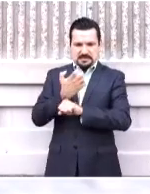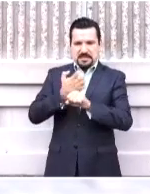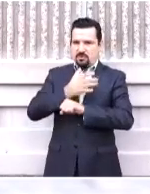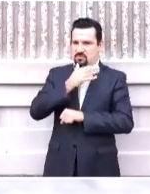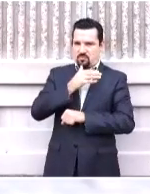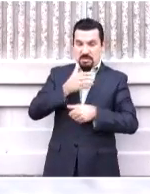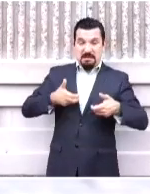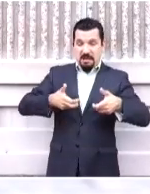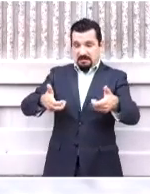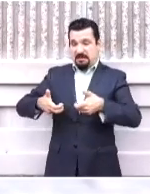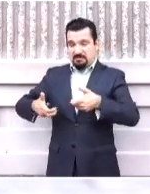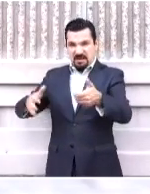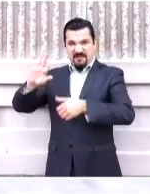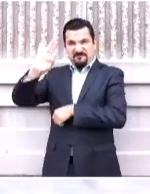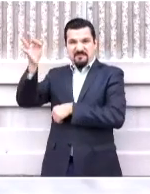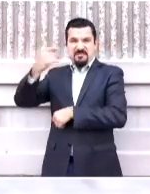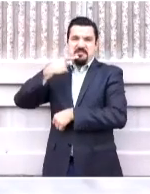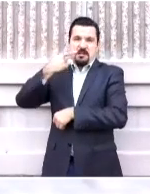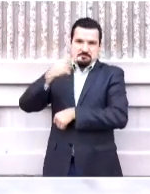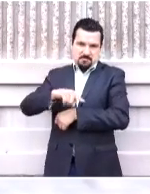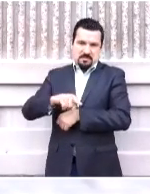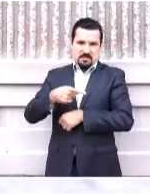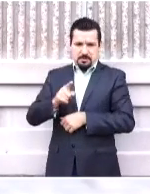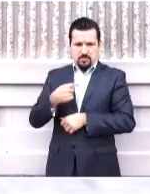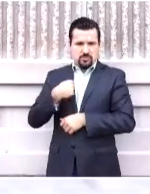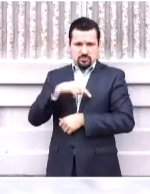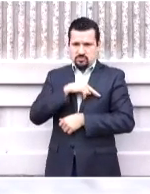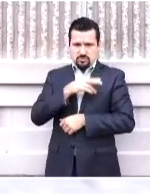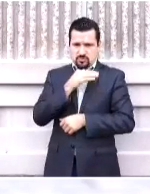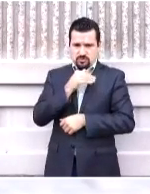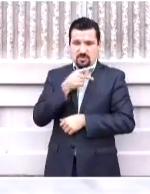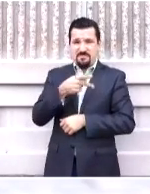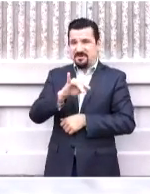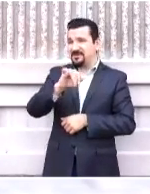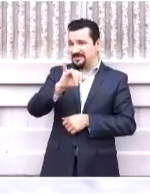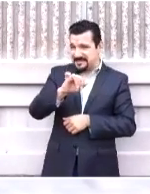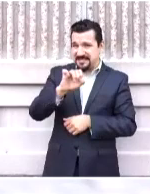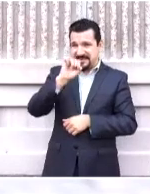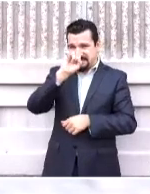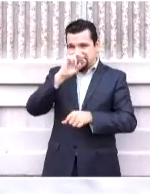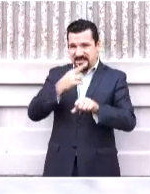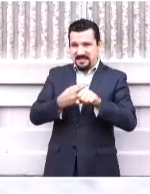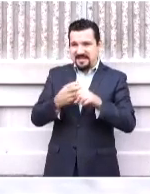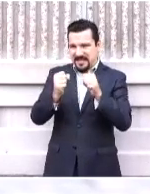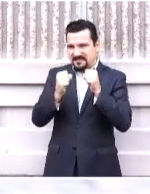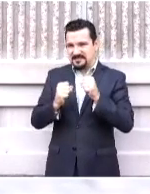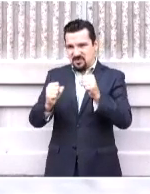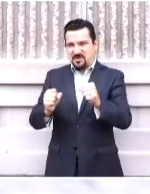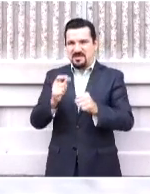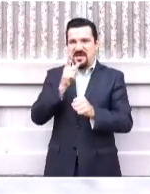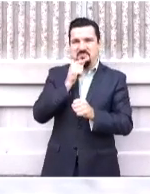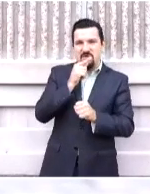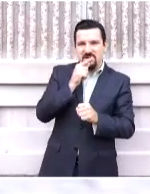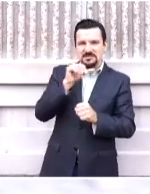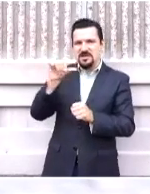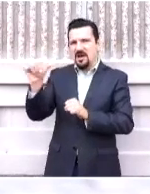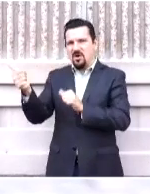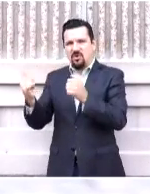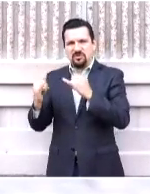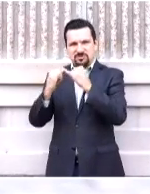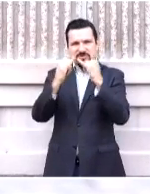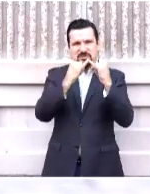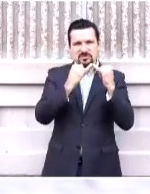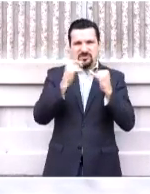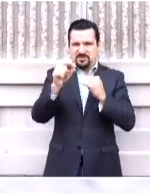estatal. Lo que sí se está haciendo es que a través de diversas, de la Secretaría de Seguridad Pública y otras